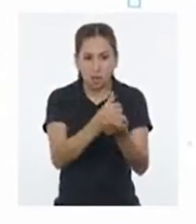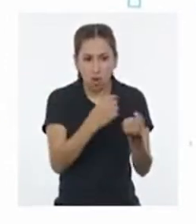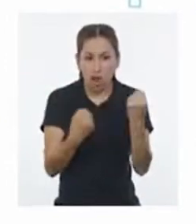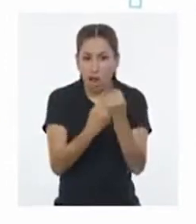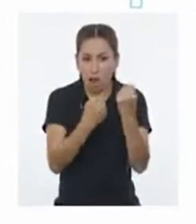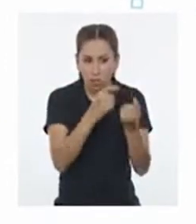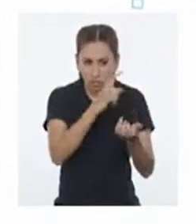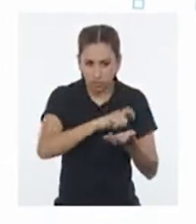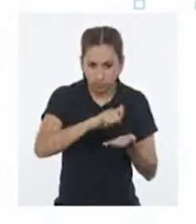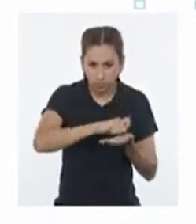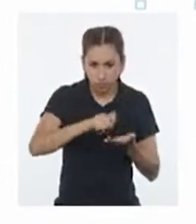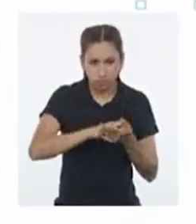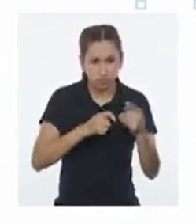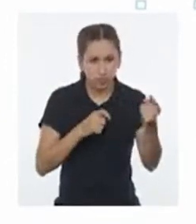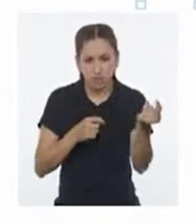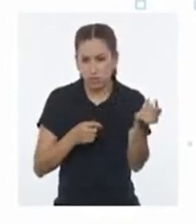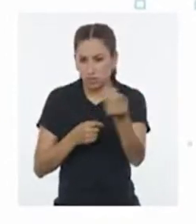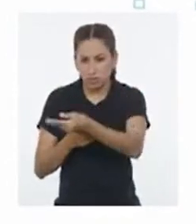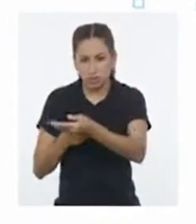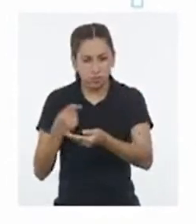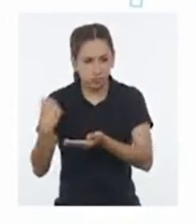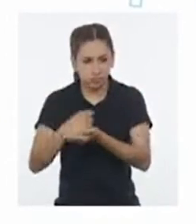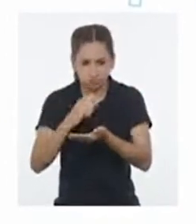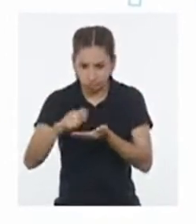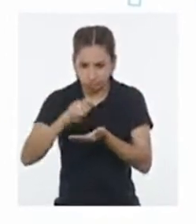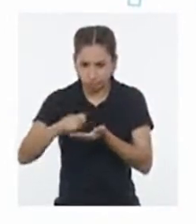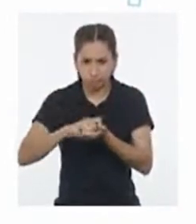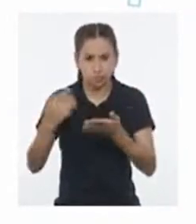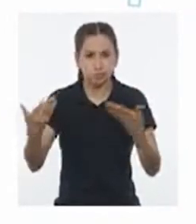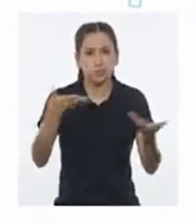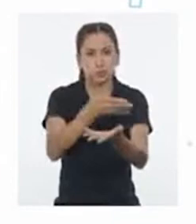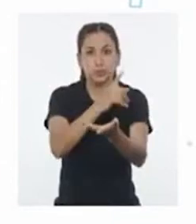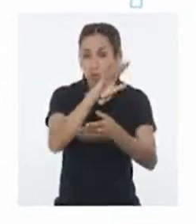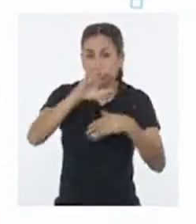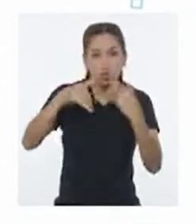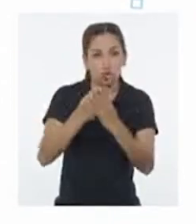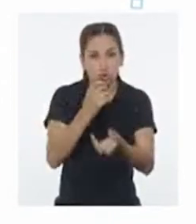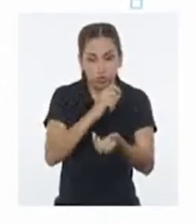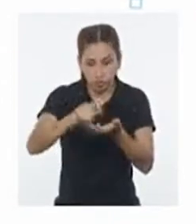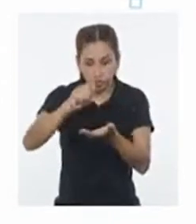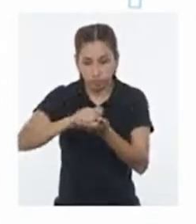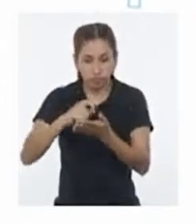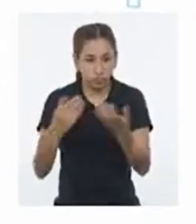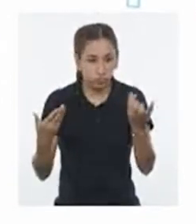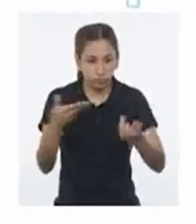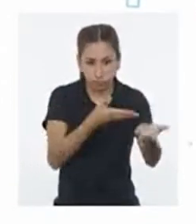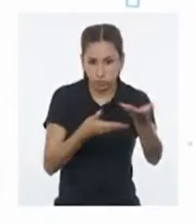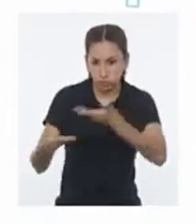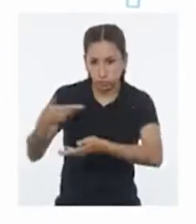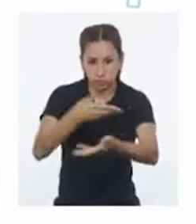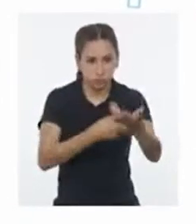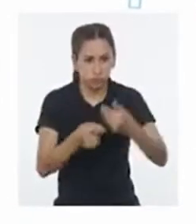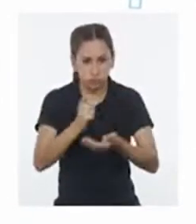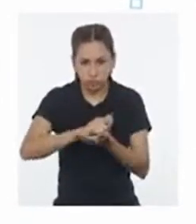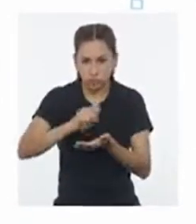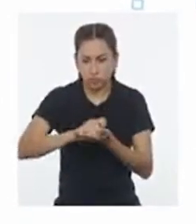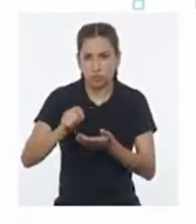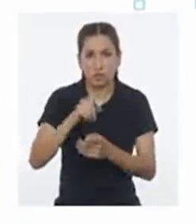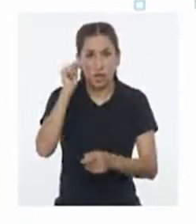humana. Era un mediador en las relaciones con los diversos niveles de poder